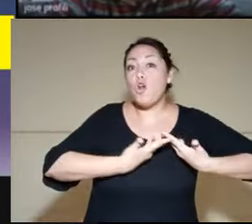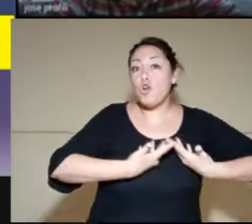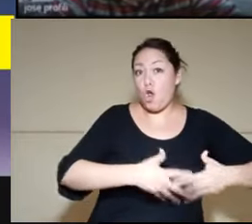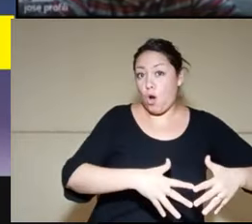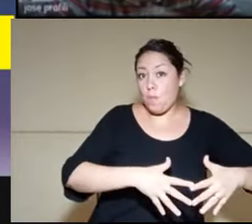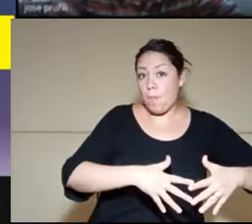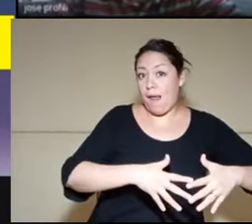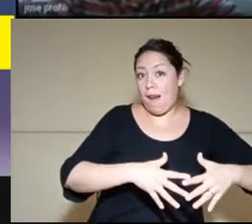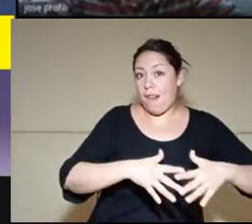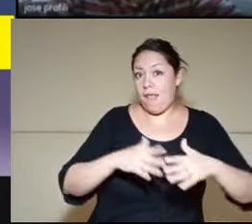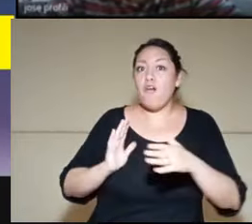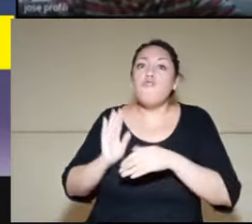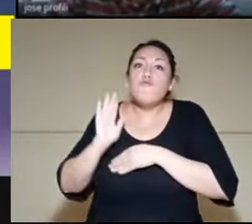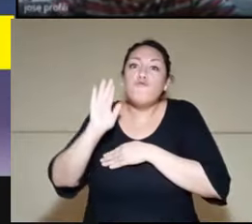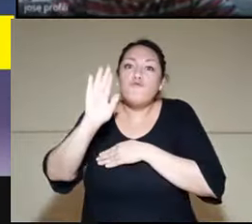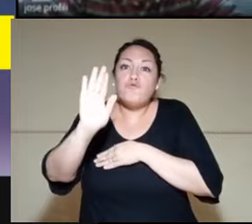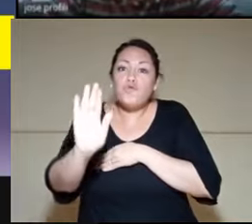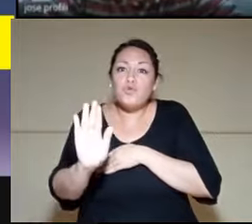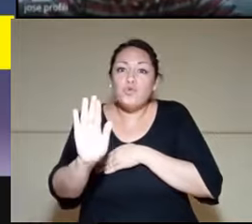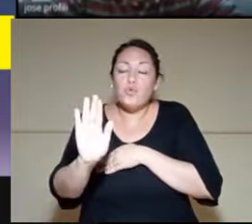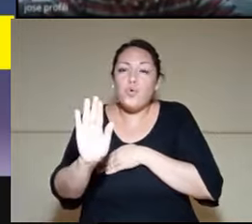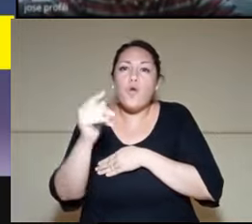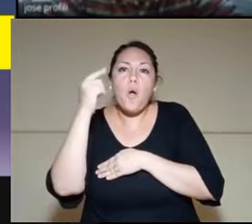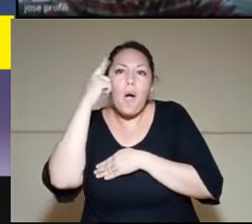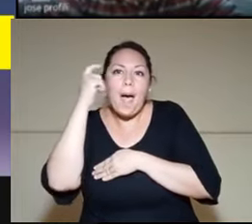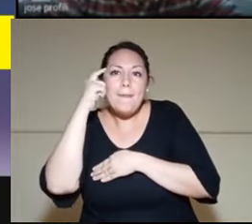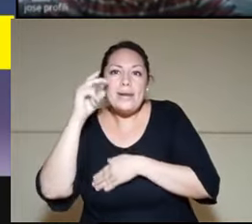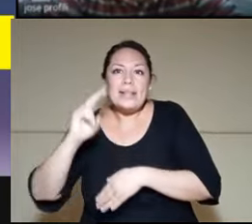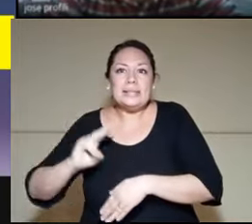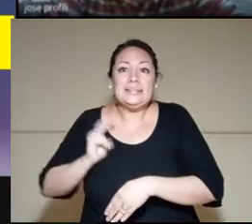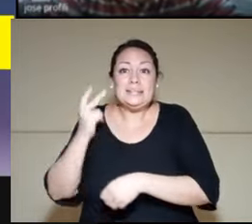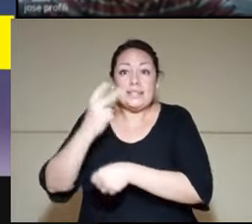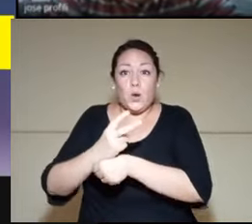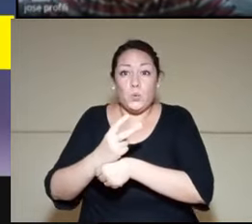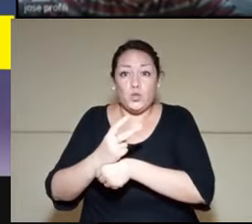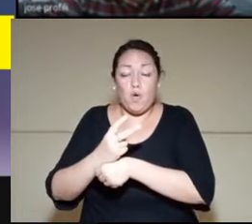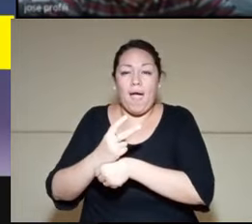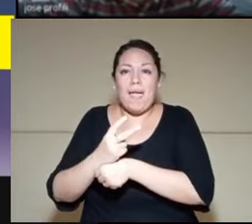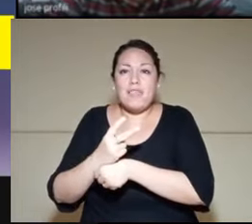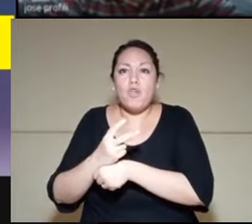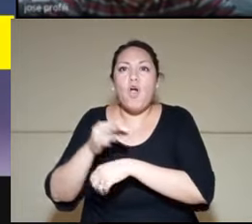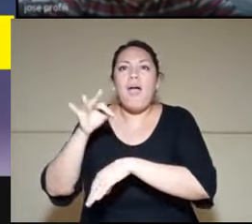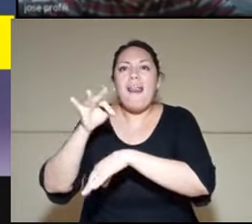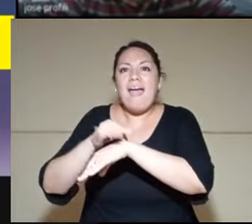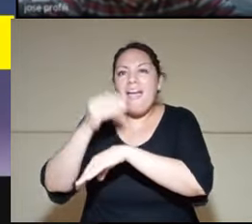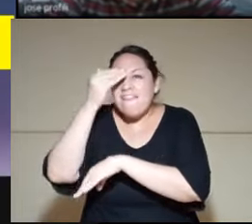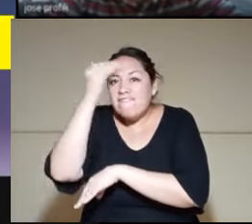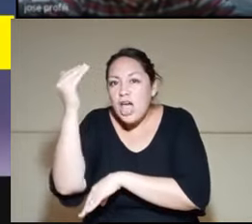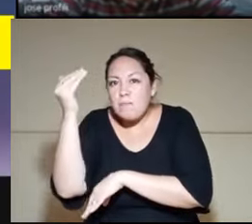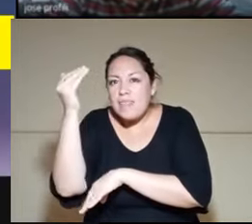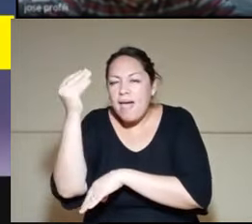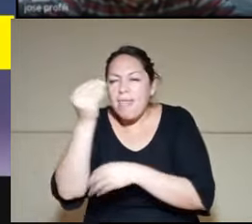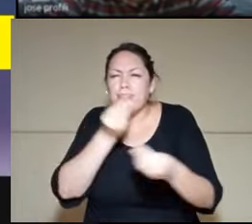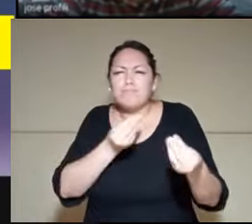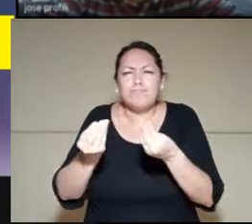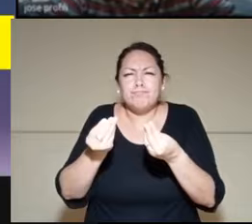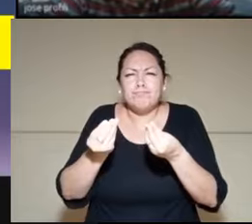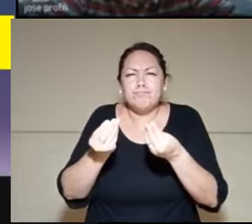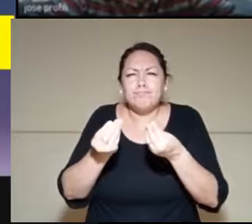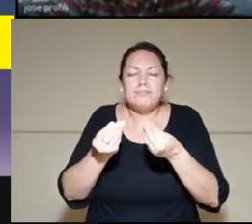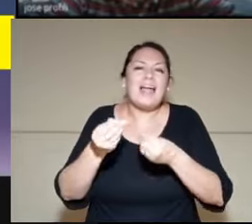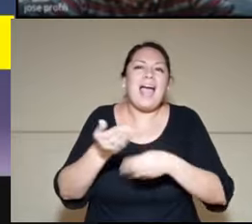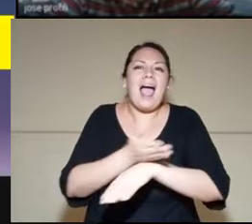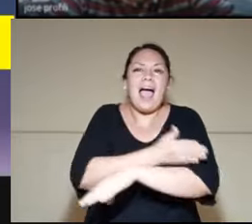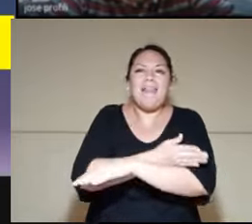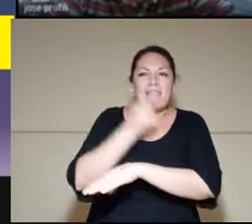con lo normal, porque si ustedes no saben lo normal, después no van a entender en neuropatología en segundo año la parte